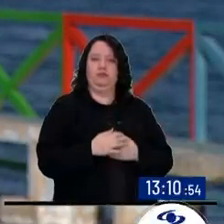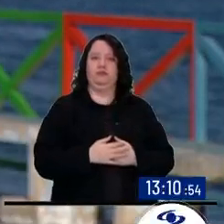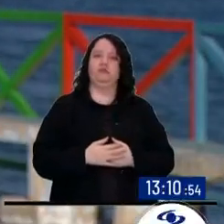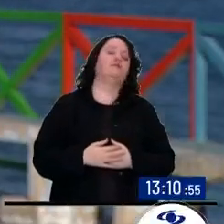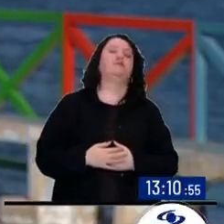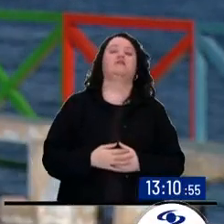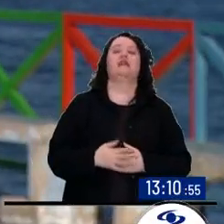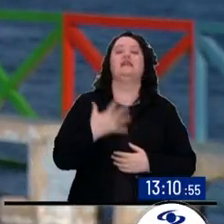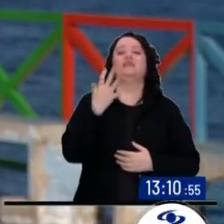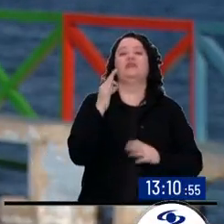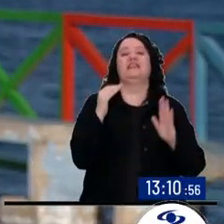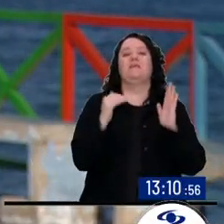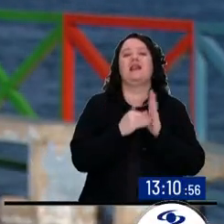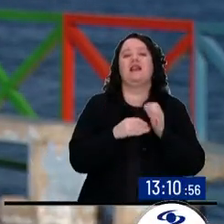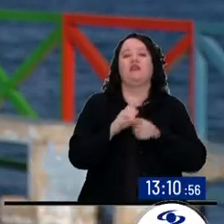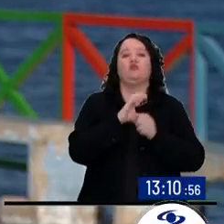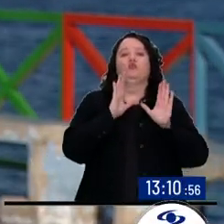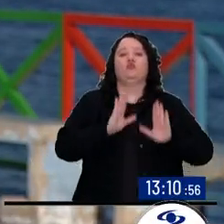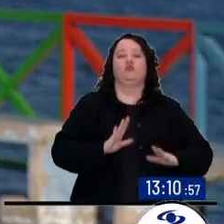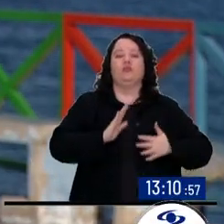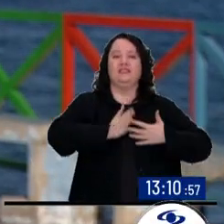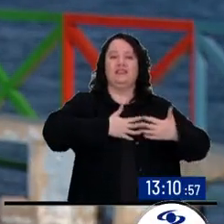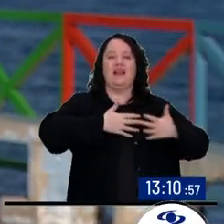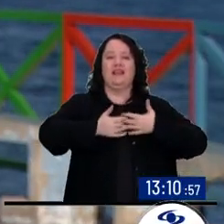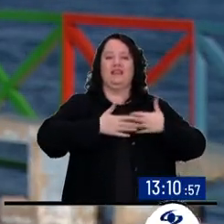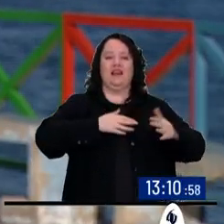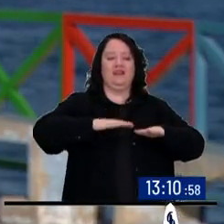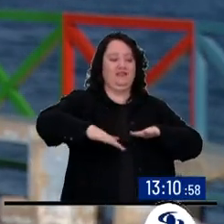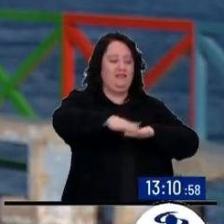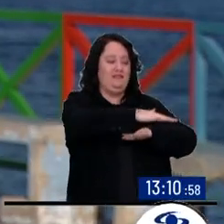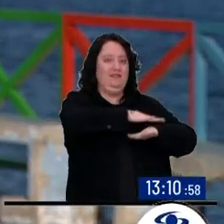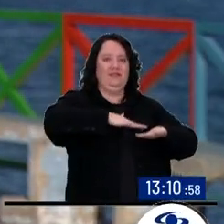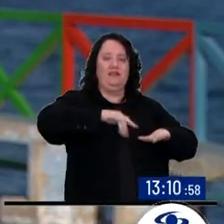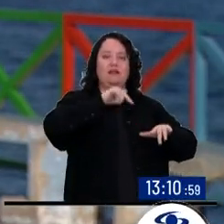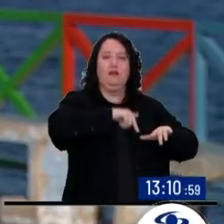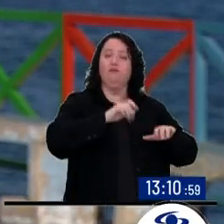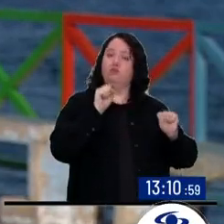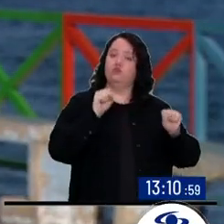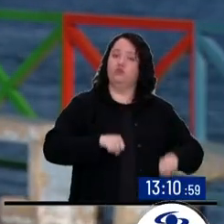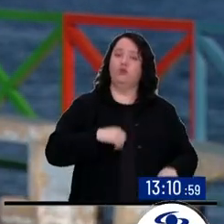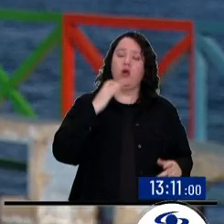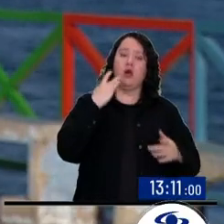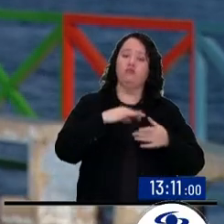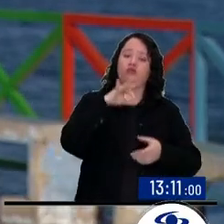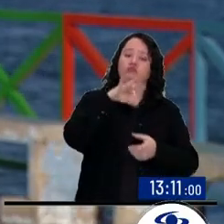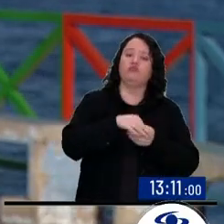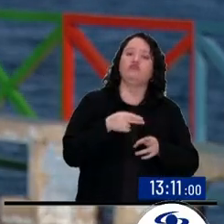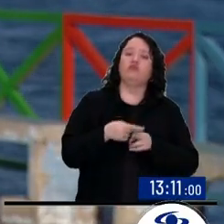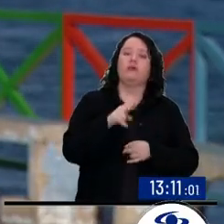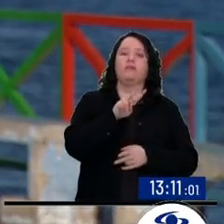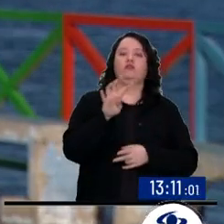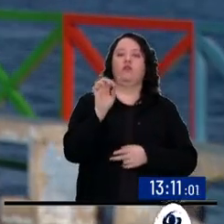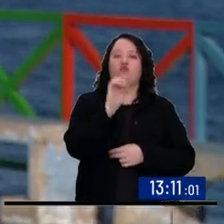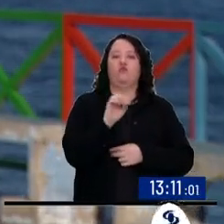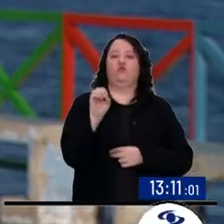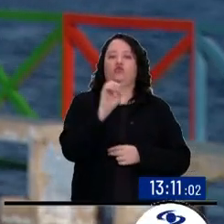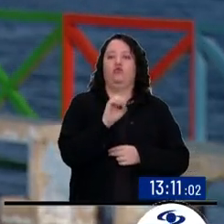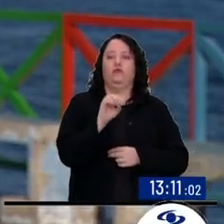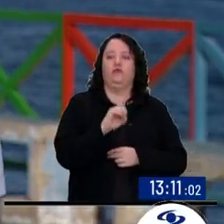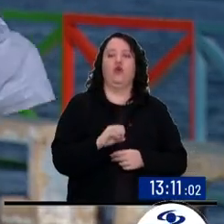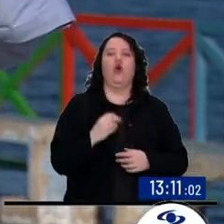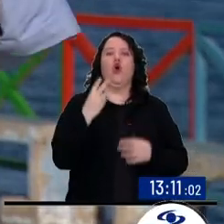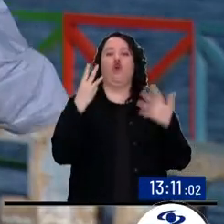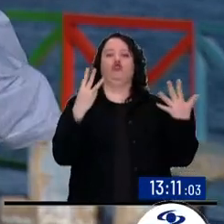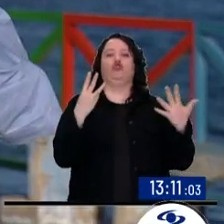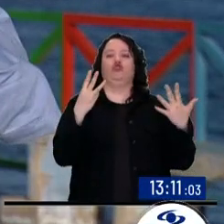Más de 50 mil ciudadanos de San Andrés, Providencia y Santa Catalina podrán ejercer su derecho al voto el próximo 29 de octubre. En 8 puestos